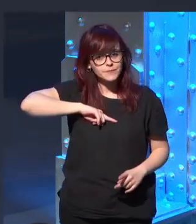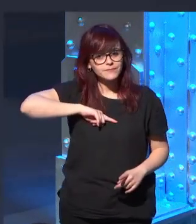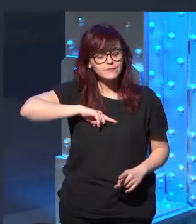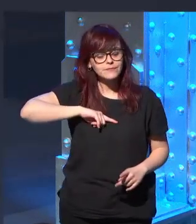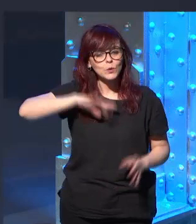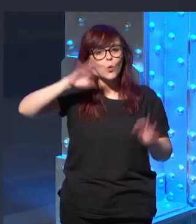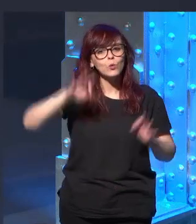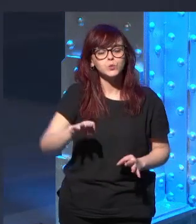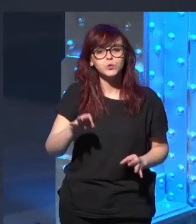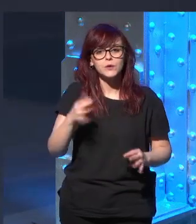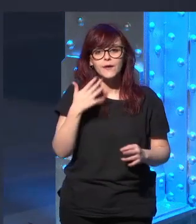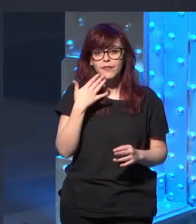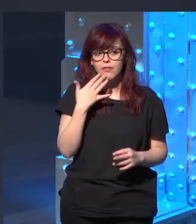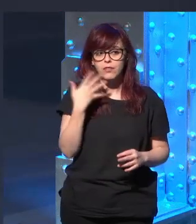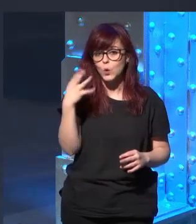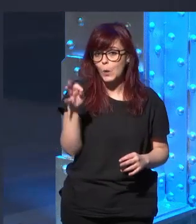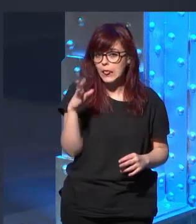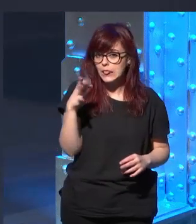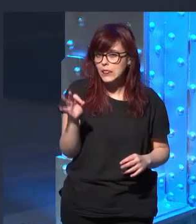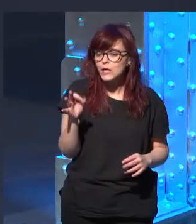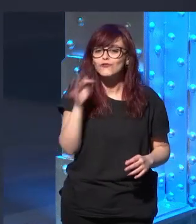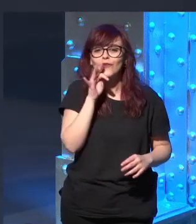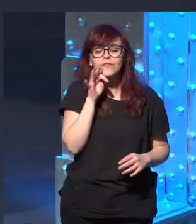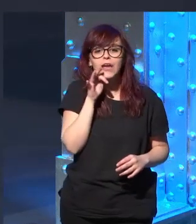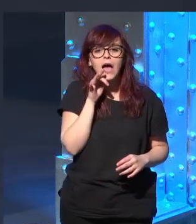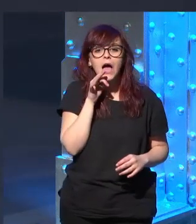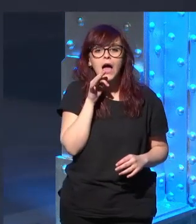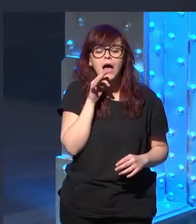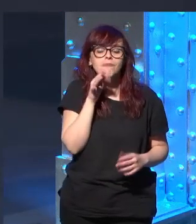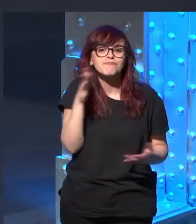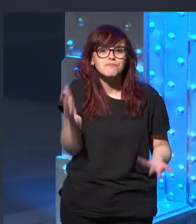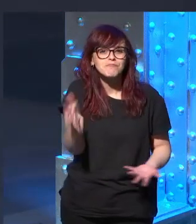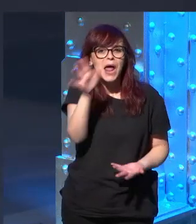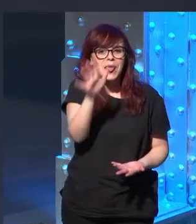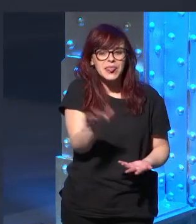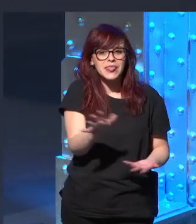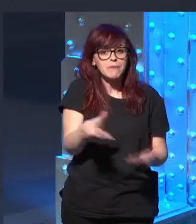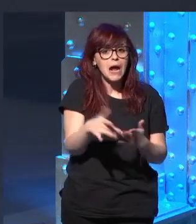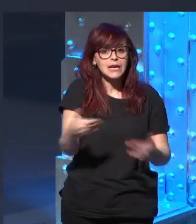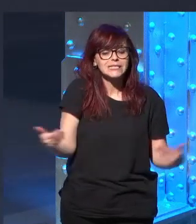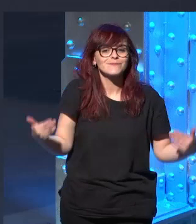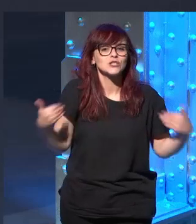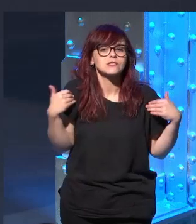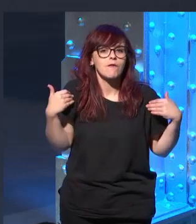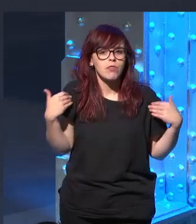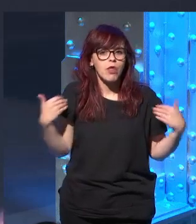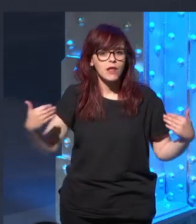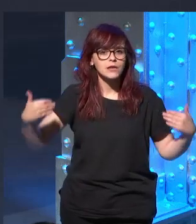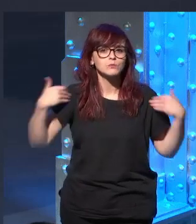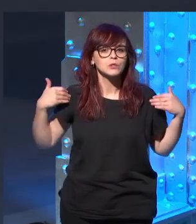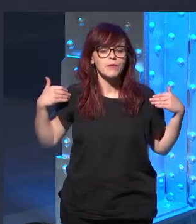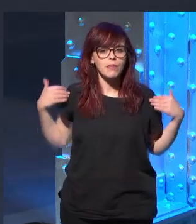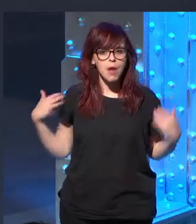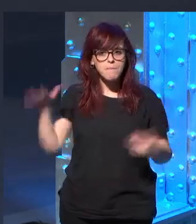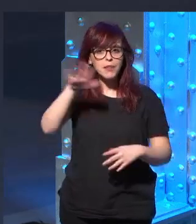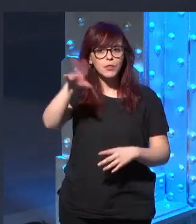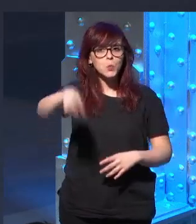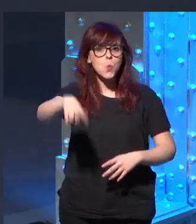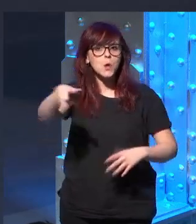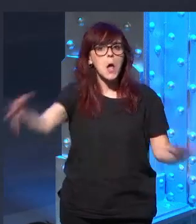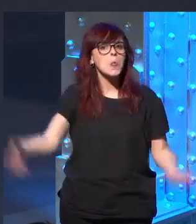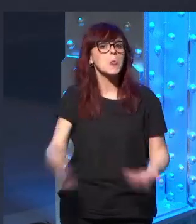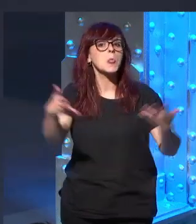hemos pasado, o sea, con 40 años, nos siguen tratando como si no tuviéramos la responsabilidad para tener un cargo de responsabilidad. Uh-huh. Y por lo